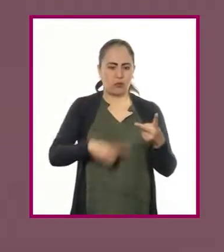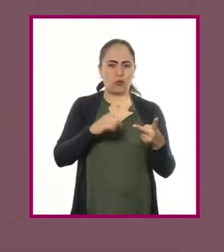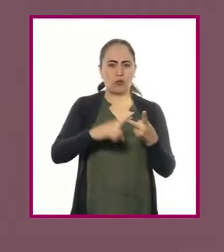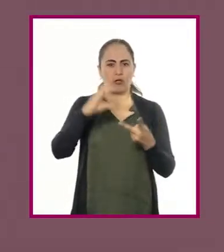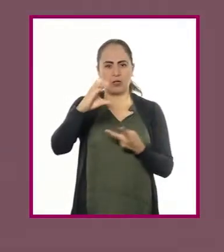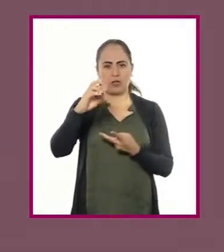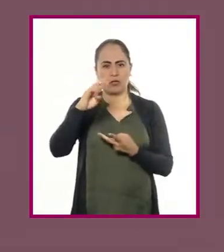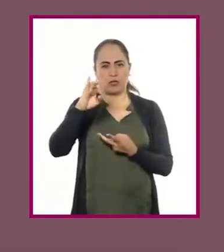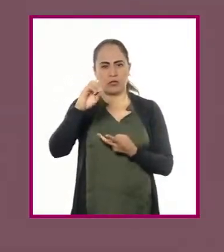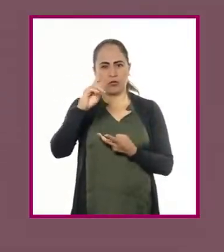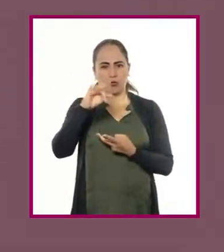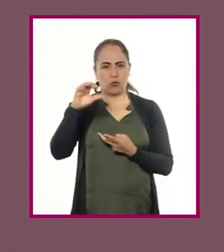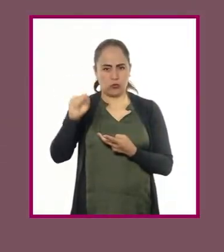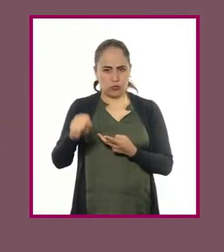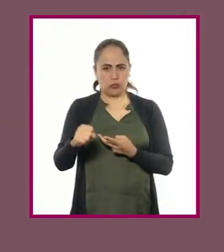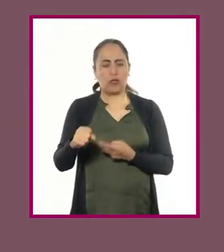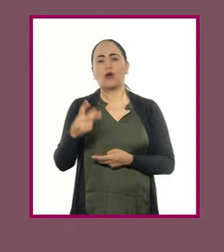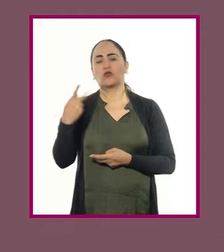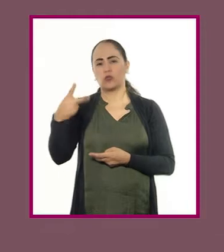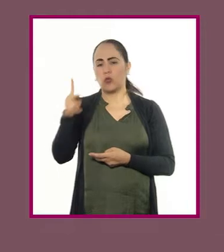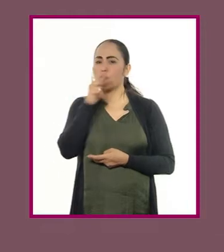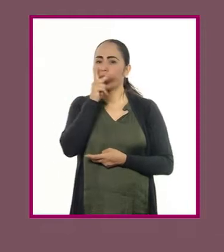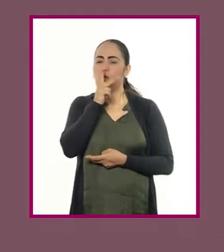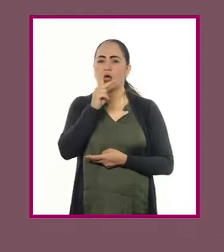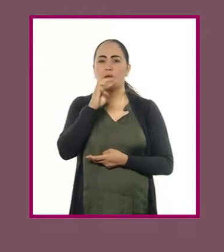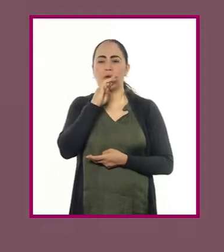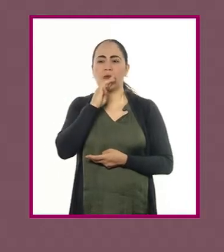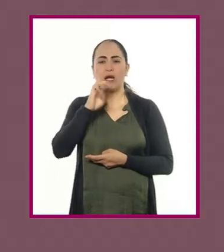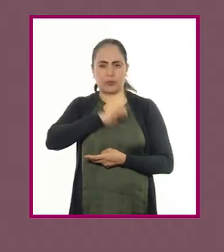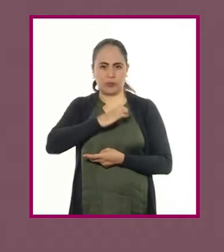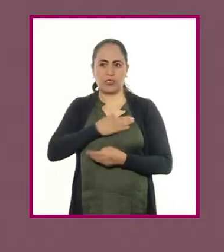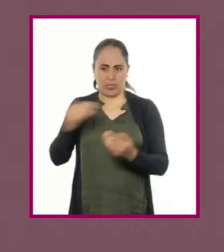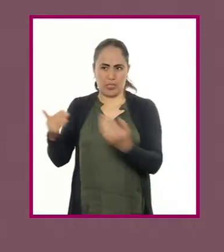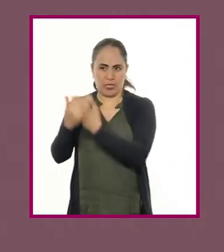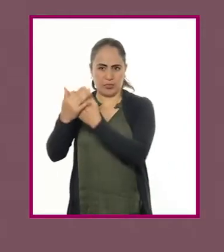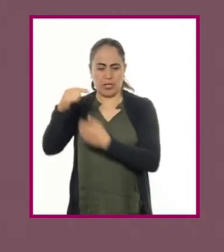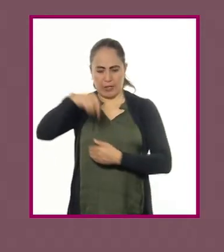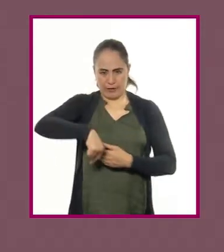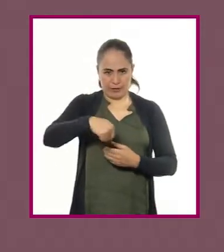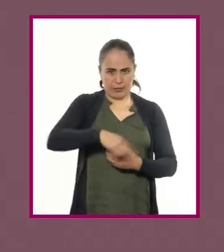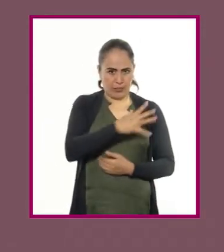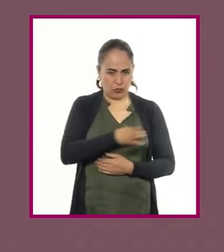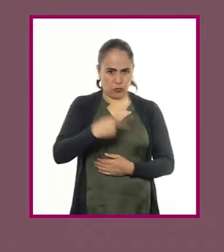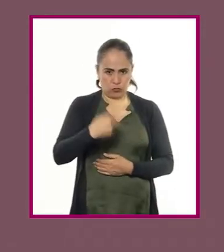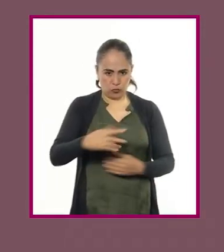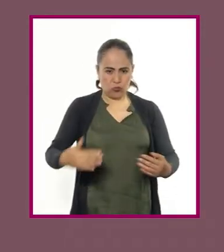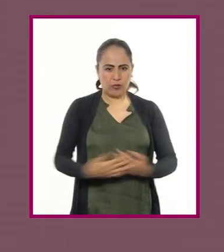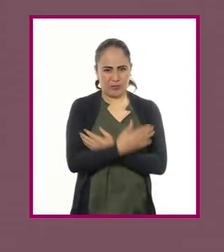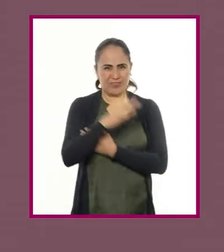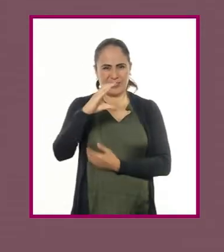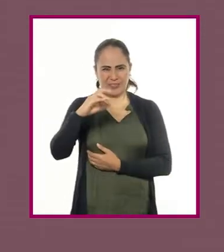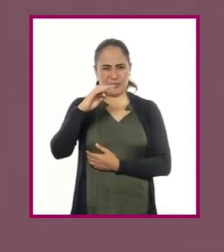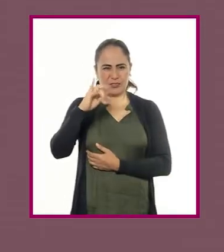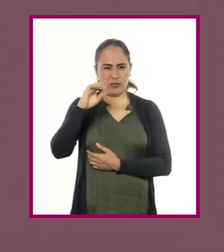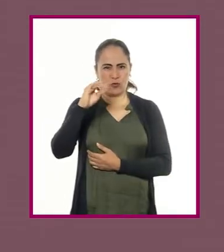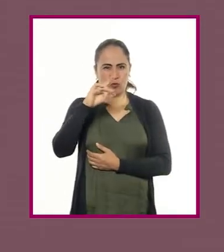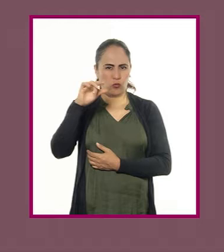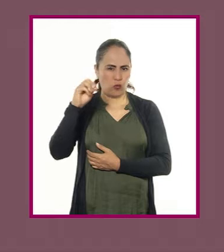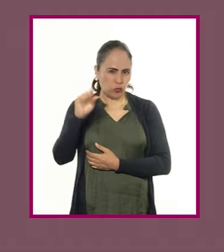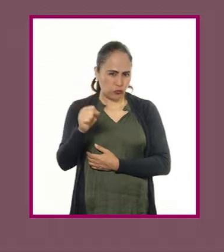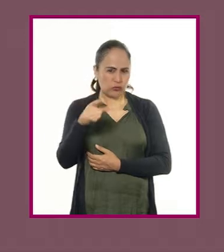españoles nacidos en América, podían ocupar cargos públicos pero de menor importancia. Se desempeñaron en la